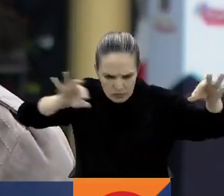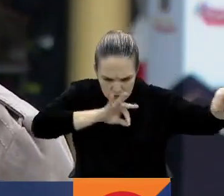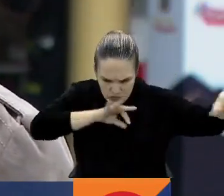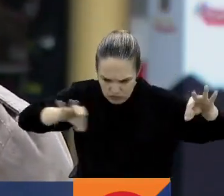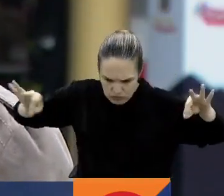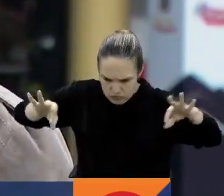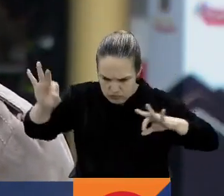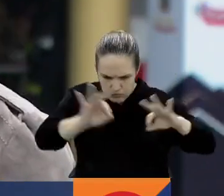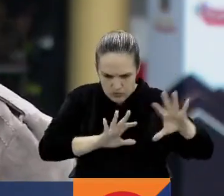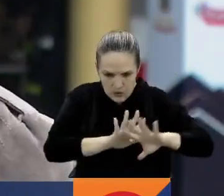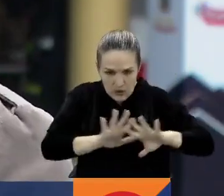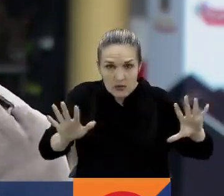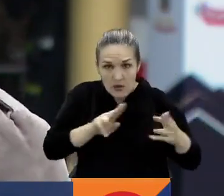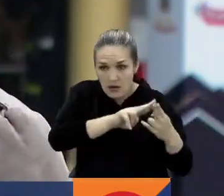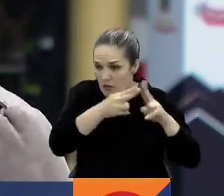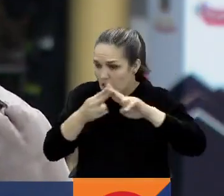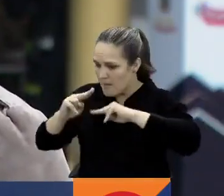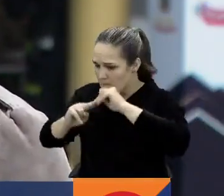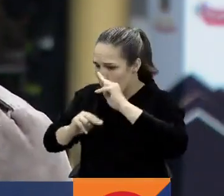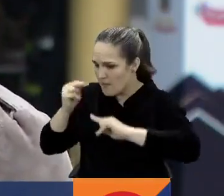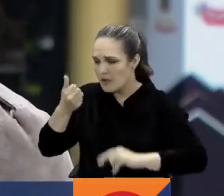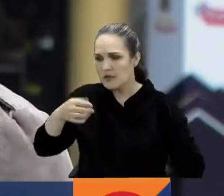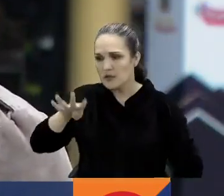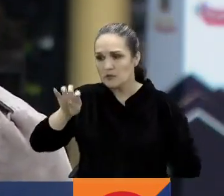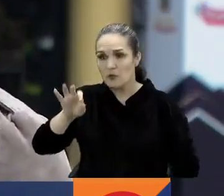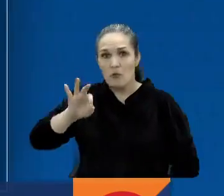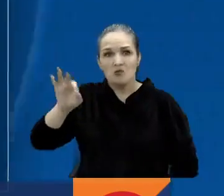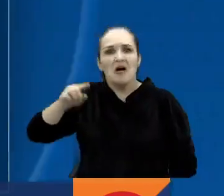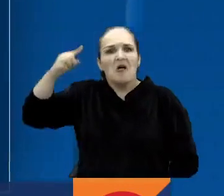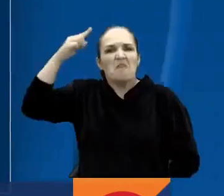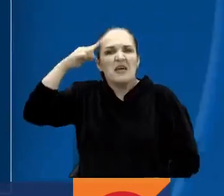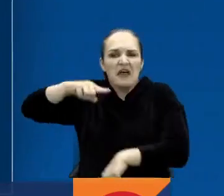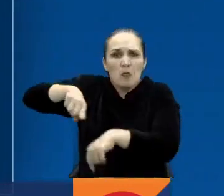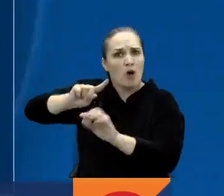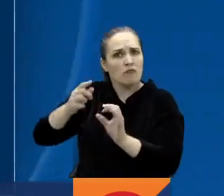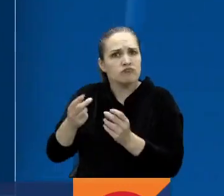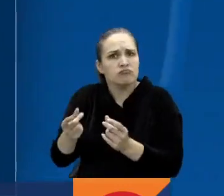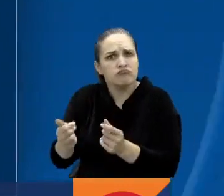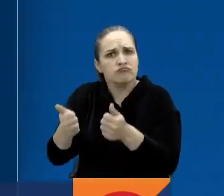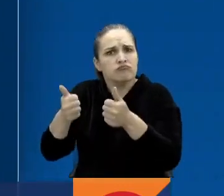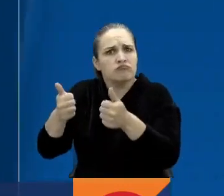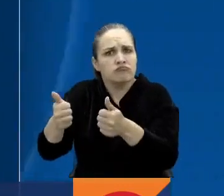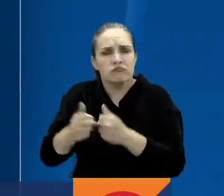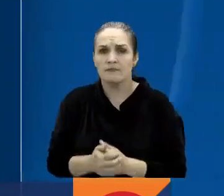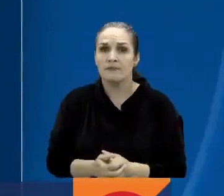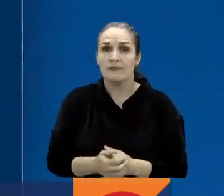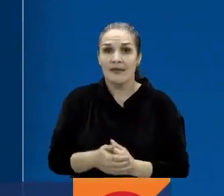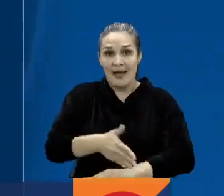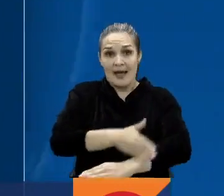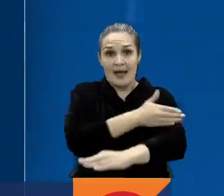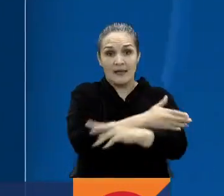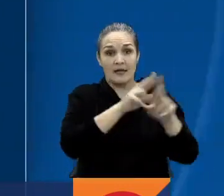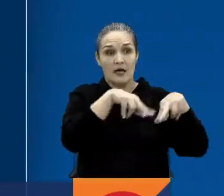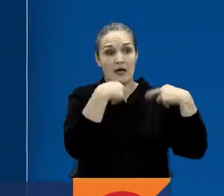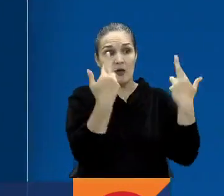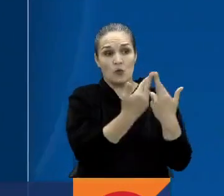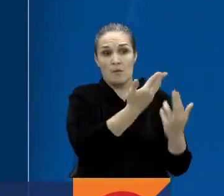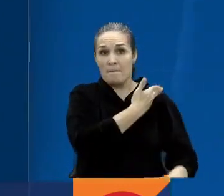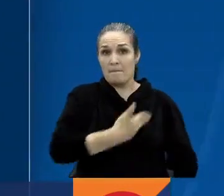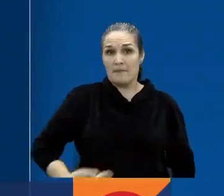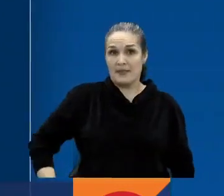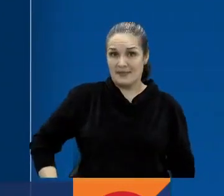19% por encima de lo que estaba programado se refirió a las conclusiones de la reunión entre el presidente y